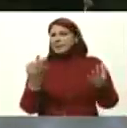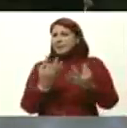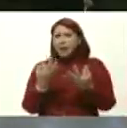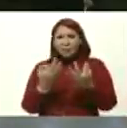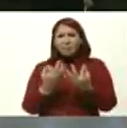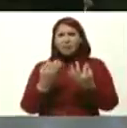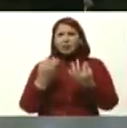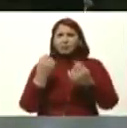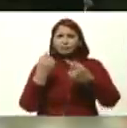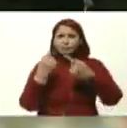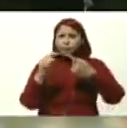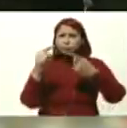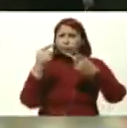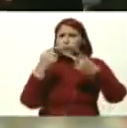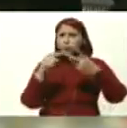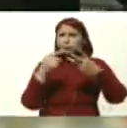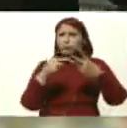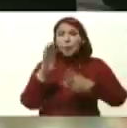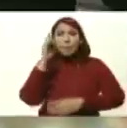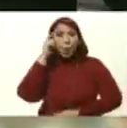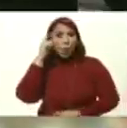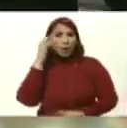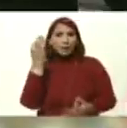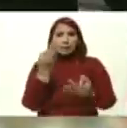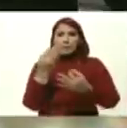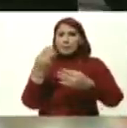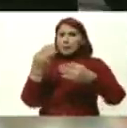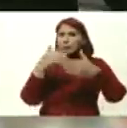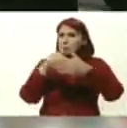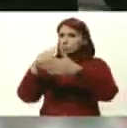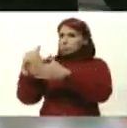matices. Boris, cada elección es un mundo.